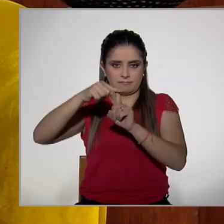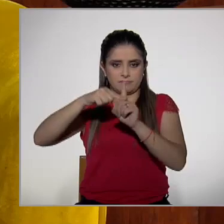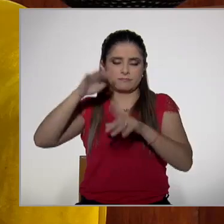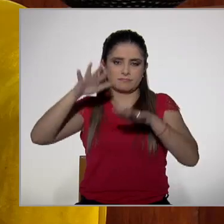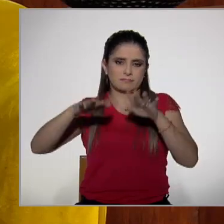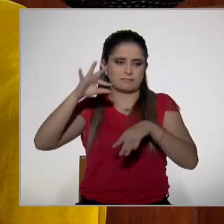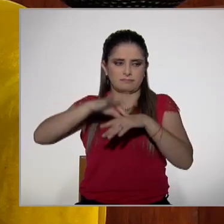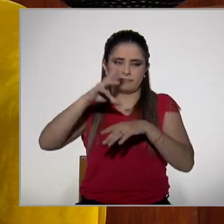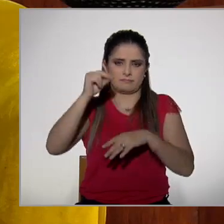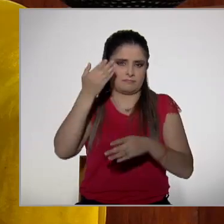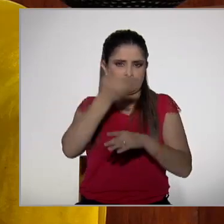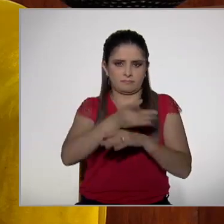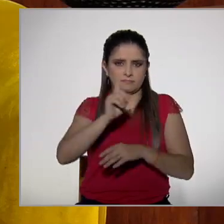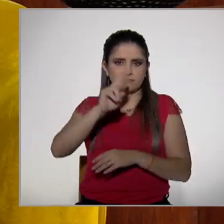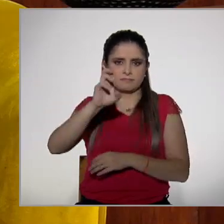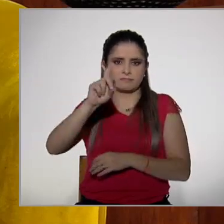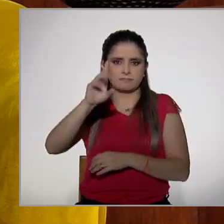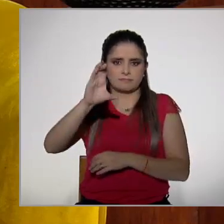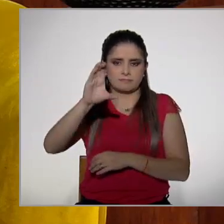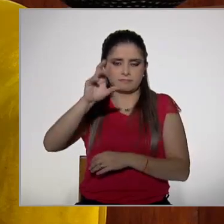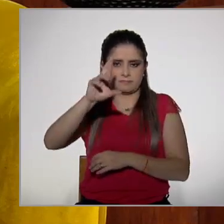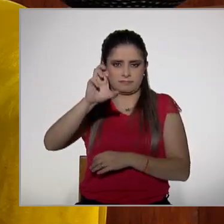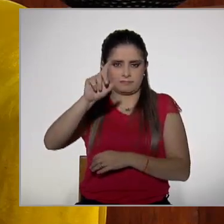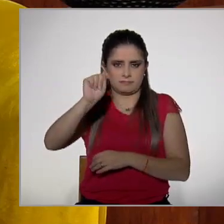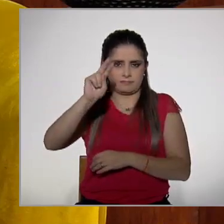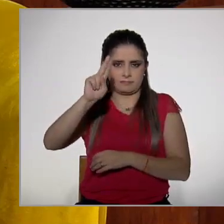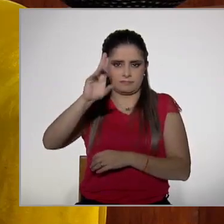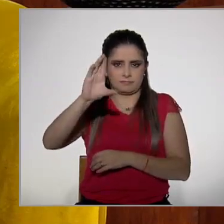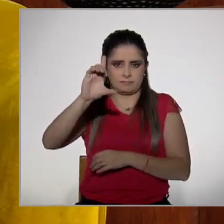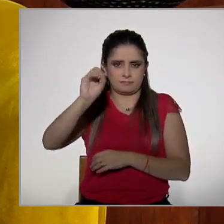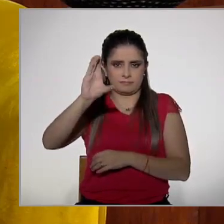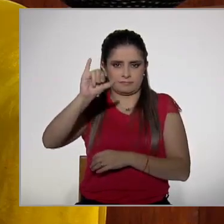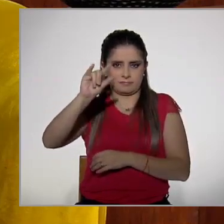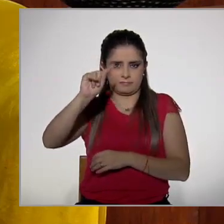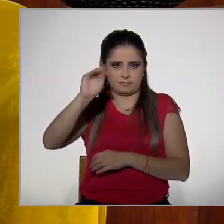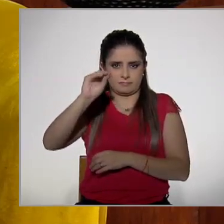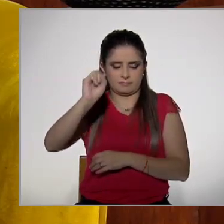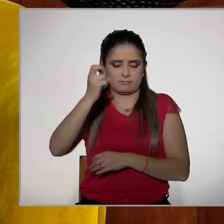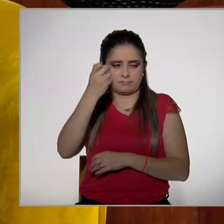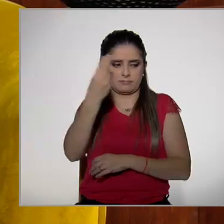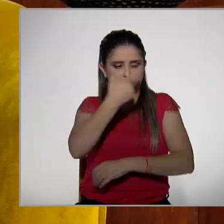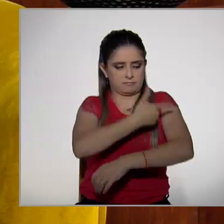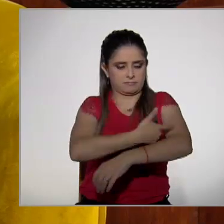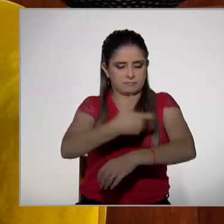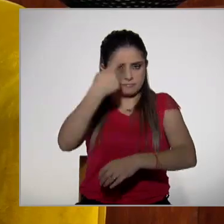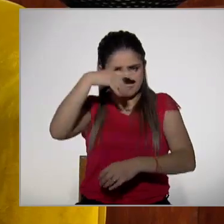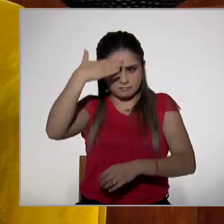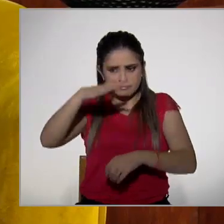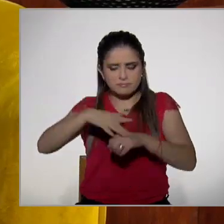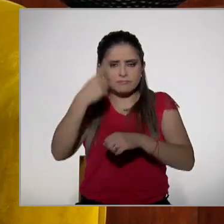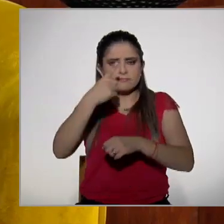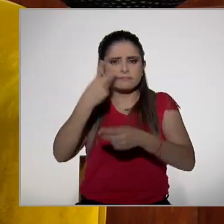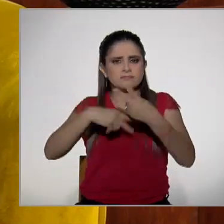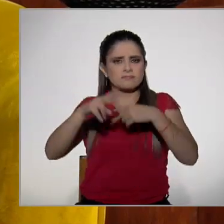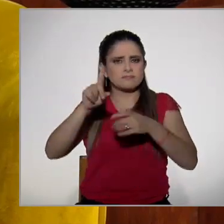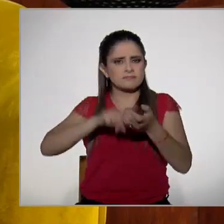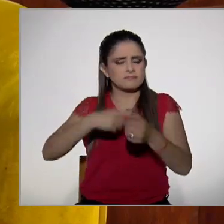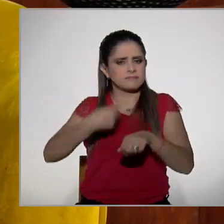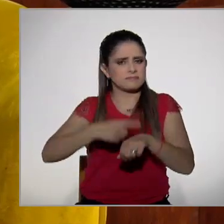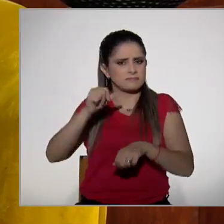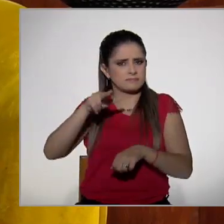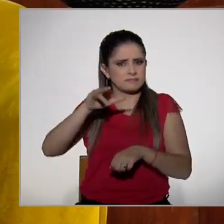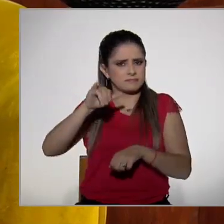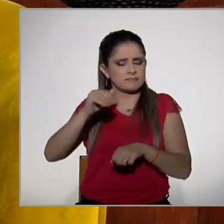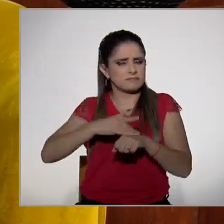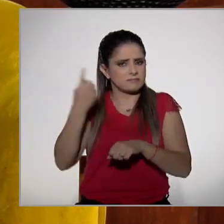pero que se llama reticulocitos y los reticulocitos nos orienta mucho para saber la causa de la anemia lo que quiere decir estas células son